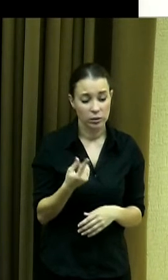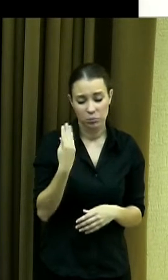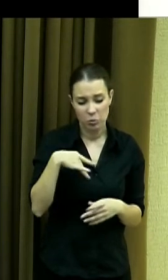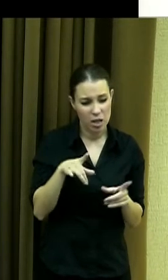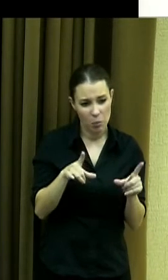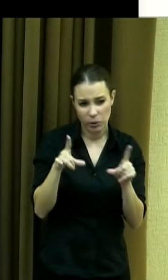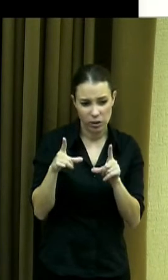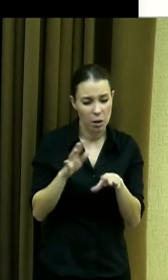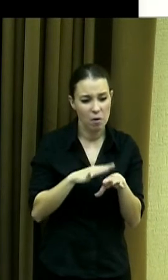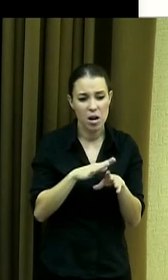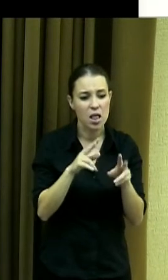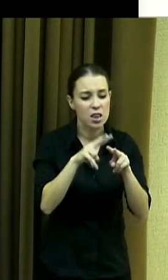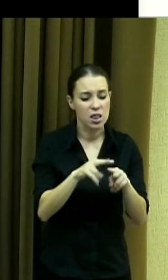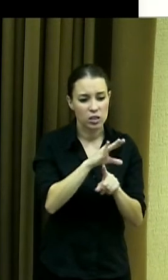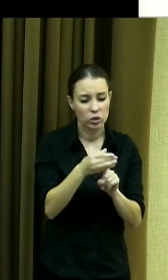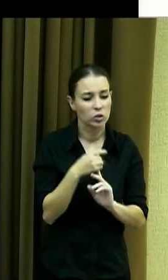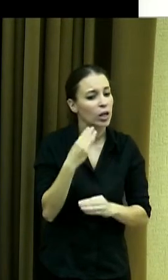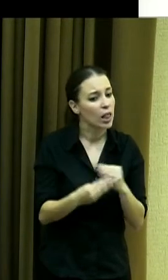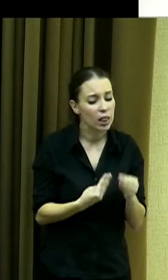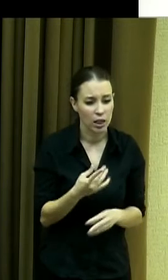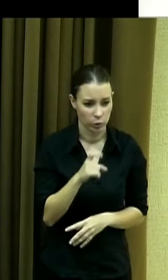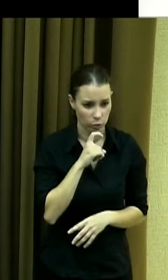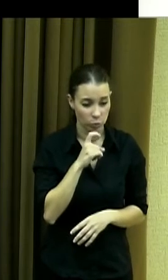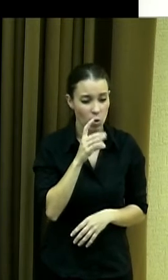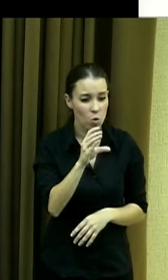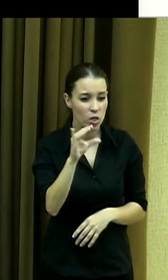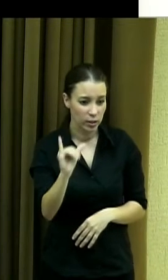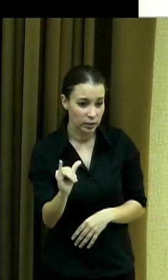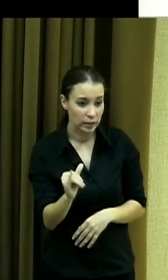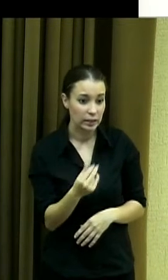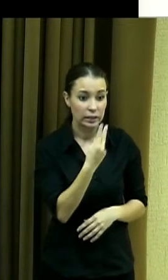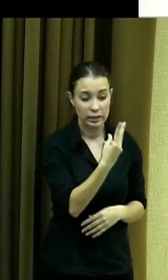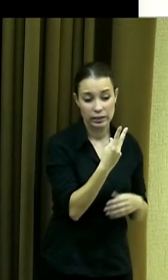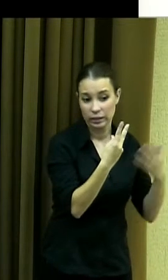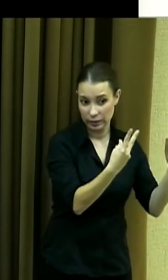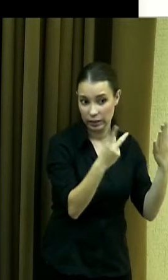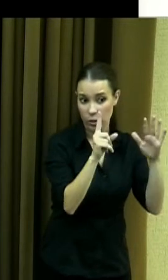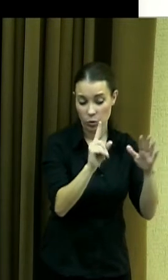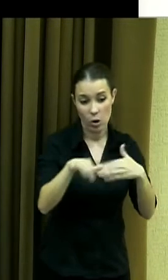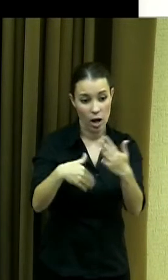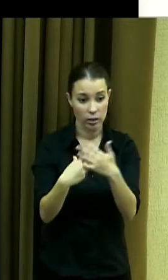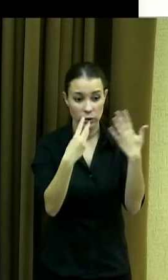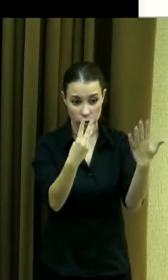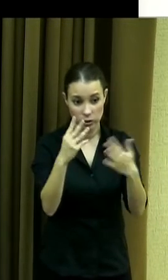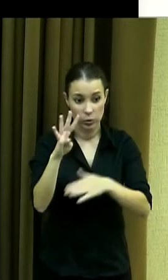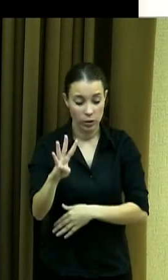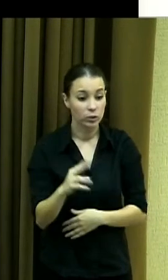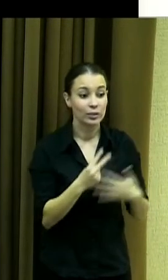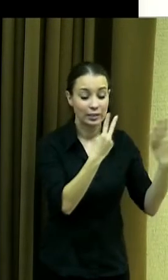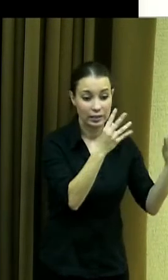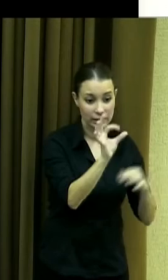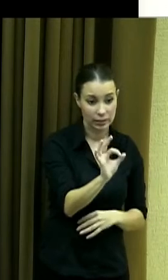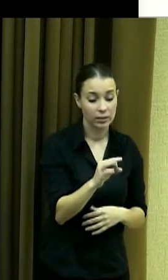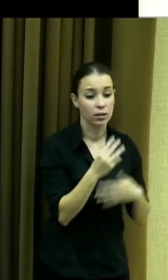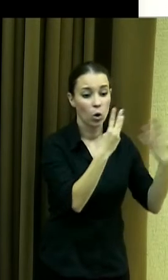se hace el diagnóstico. Tenemos que tener en cuenta un CI entre 71 y 84, 70-85,